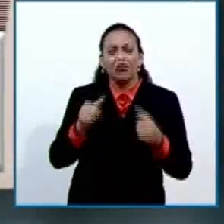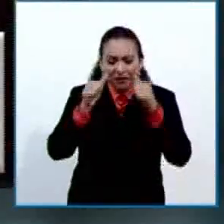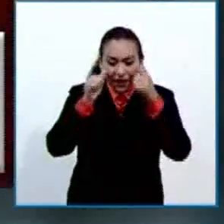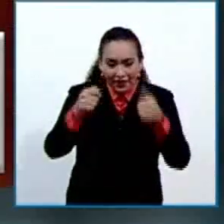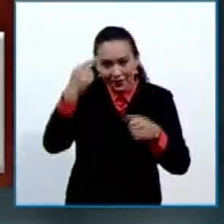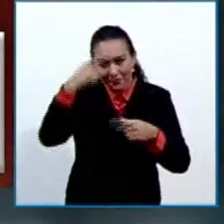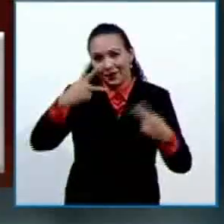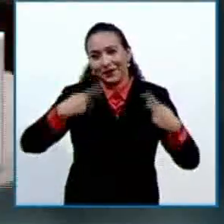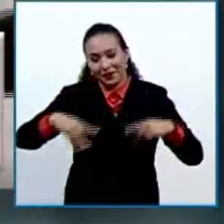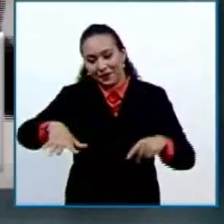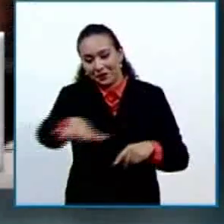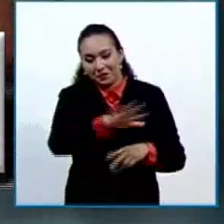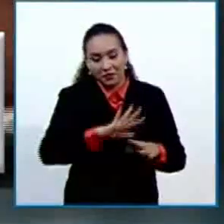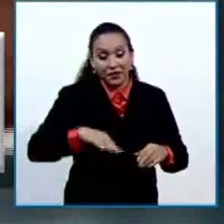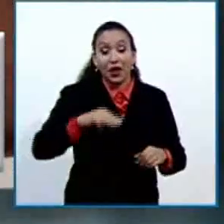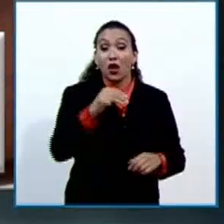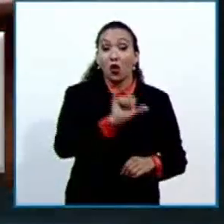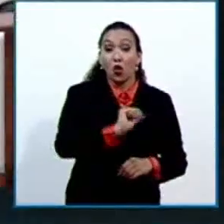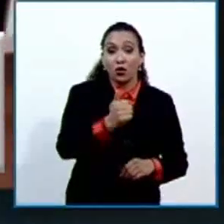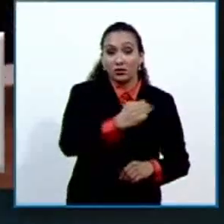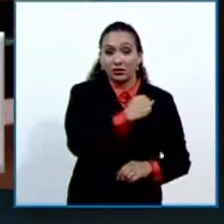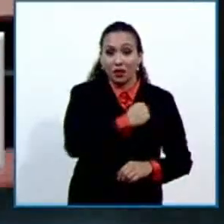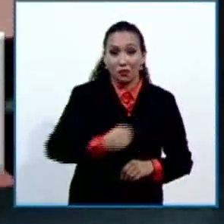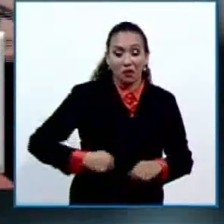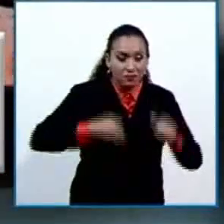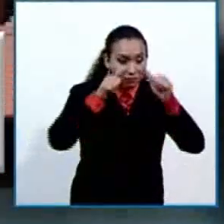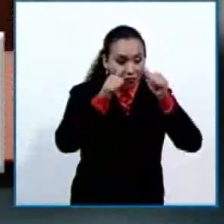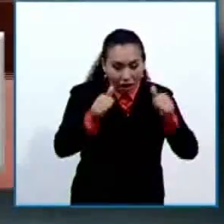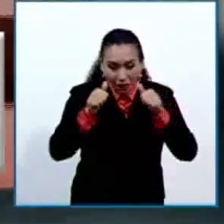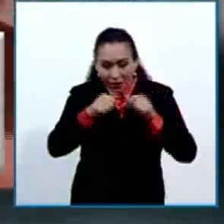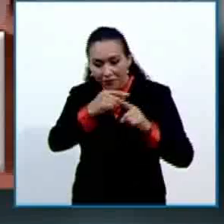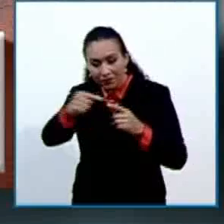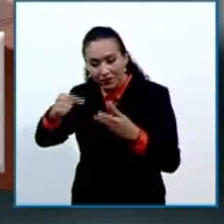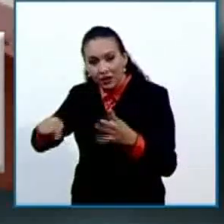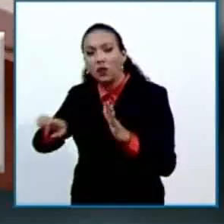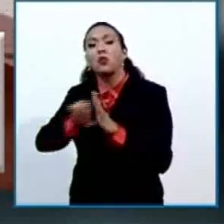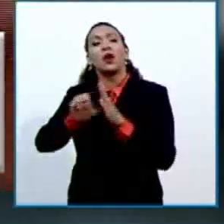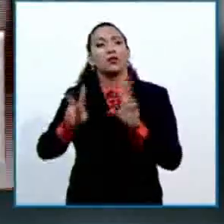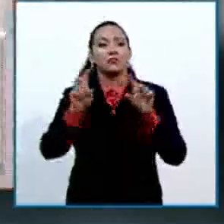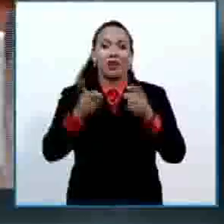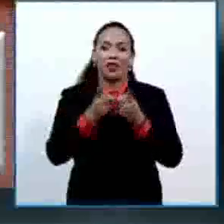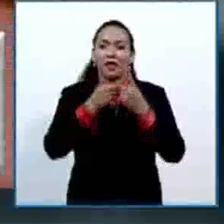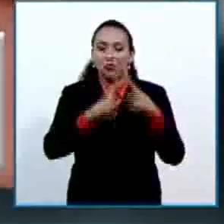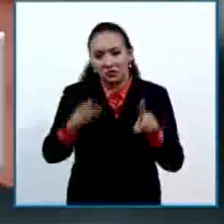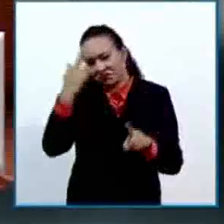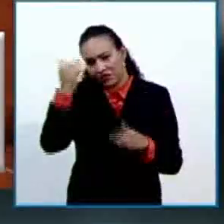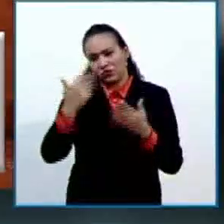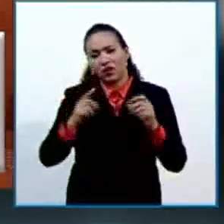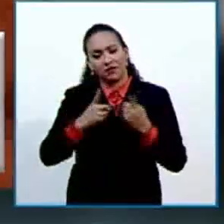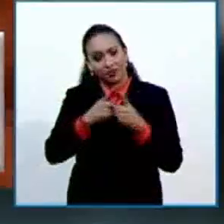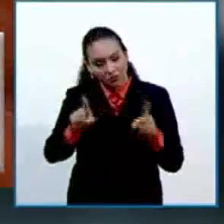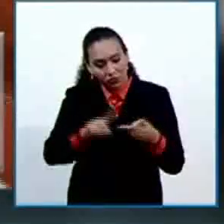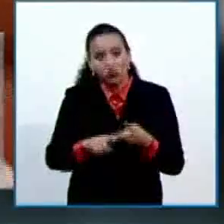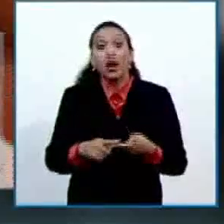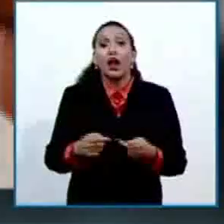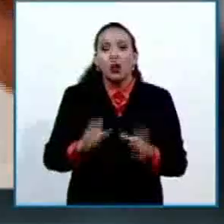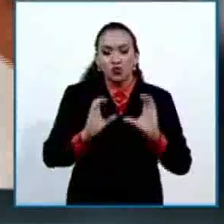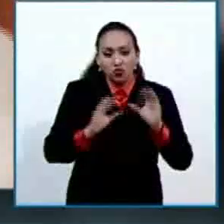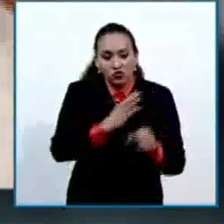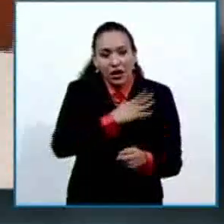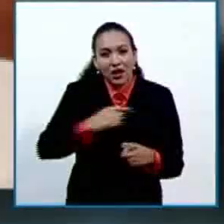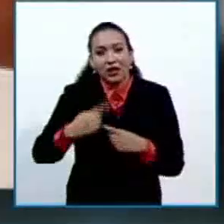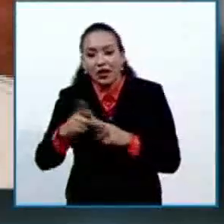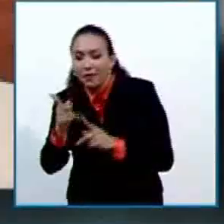a la población de 11 municipios para resolver asuntos como divorcio incausado, guarda y custodia,